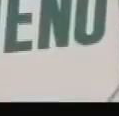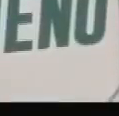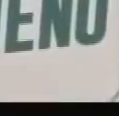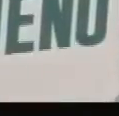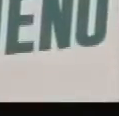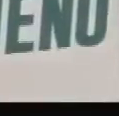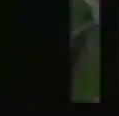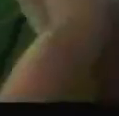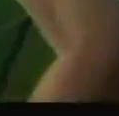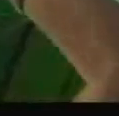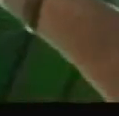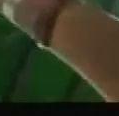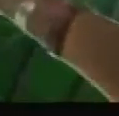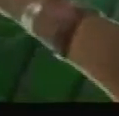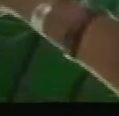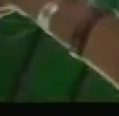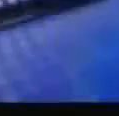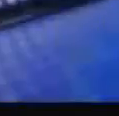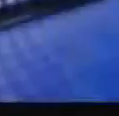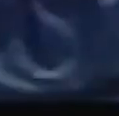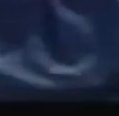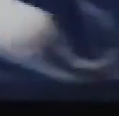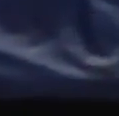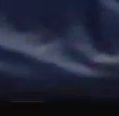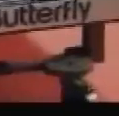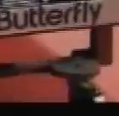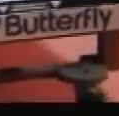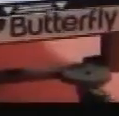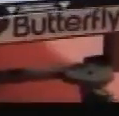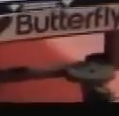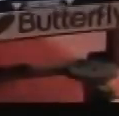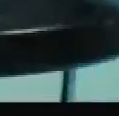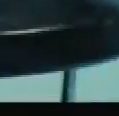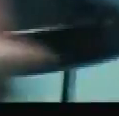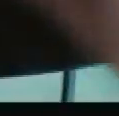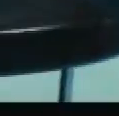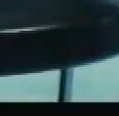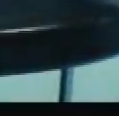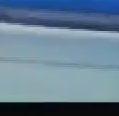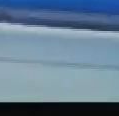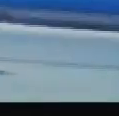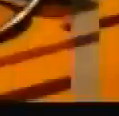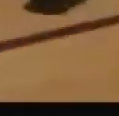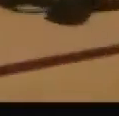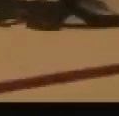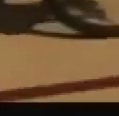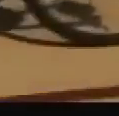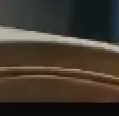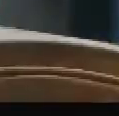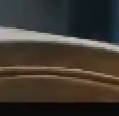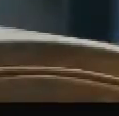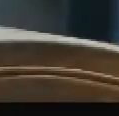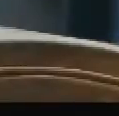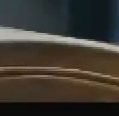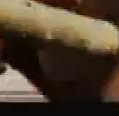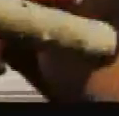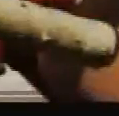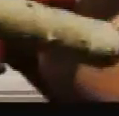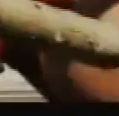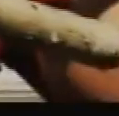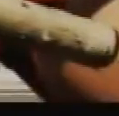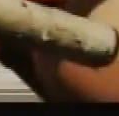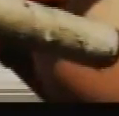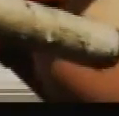Un sueño que deja en alto el nombre de nuestro país. Sigue a nuestra generación de oro de lunes